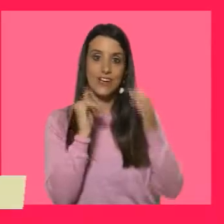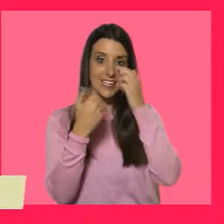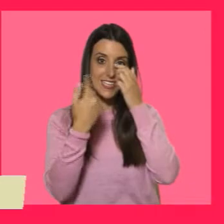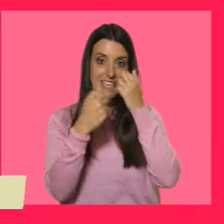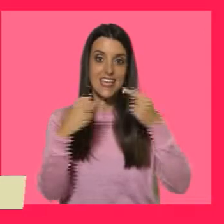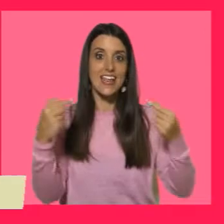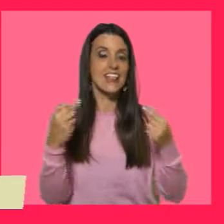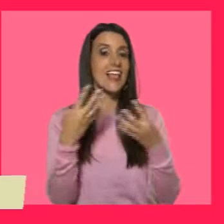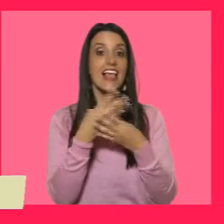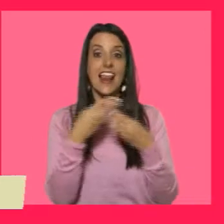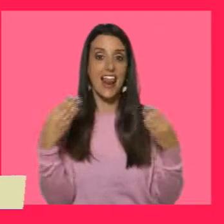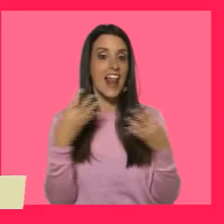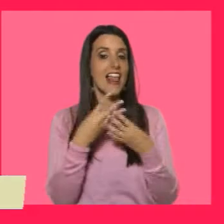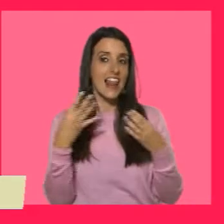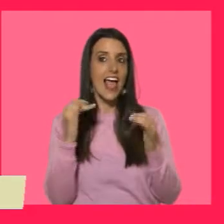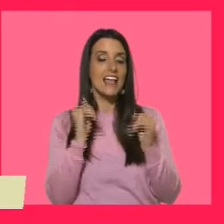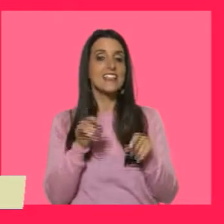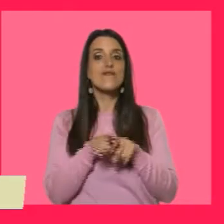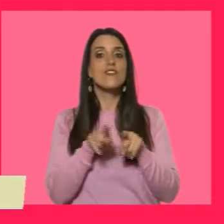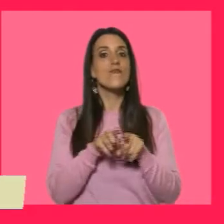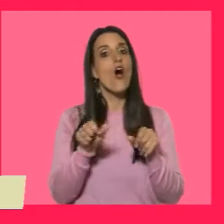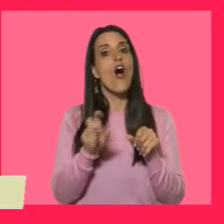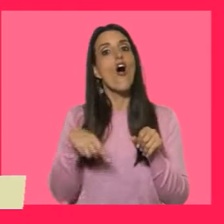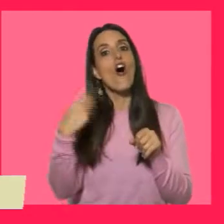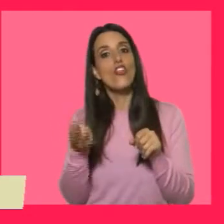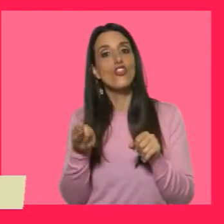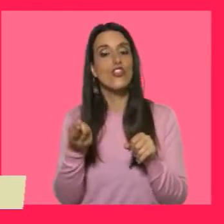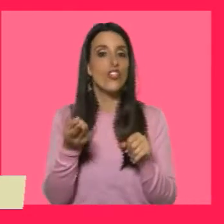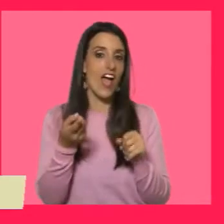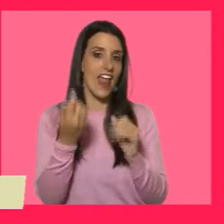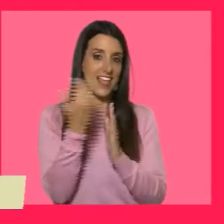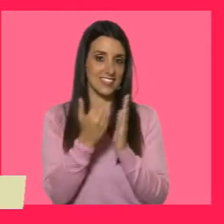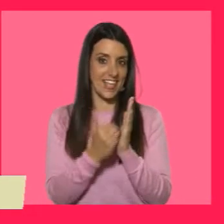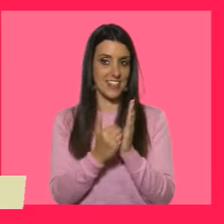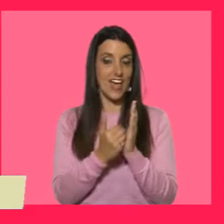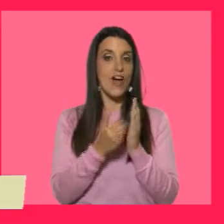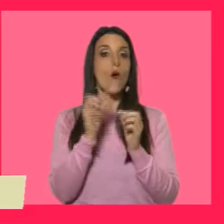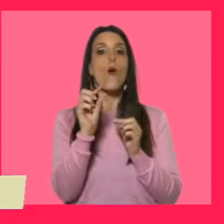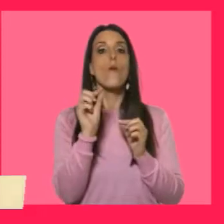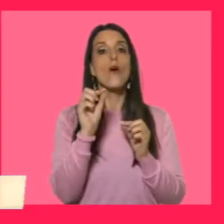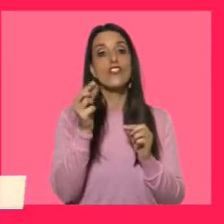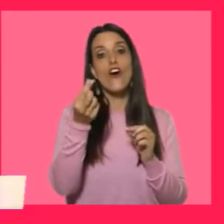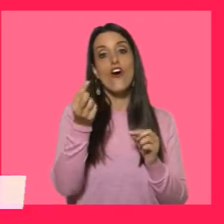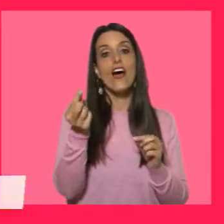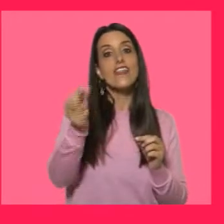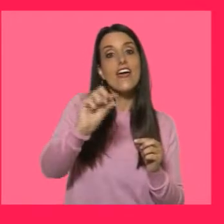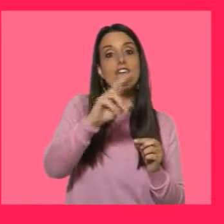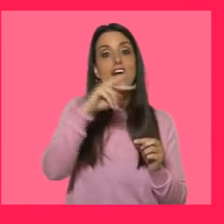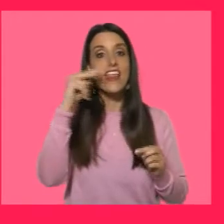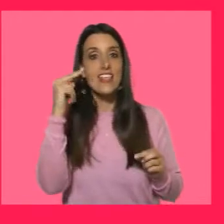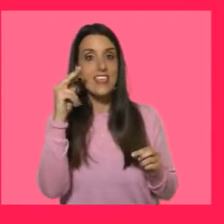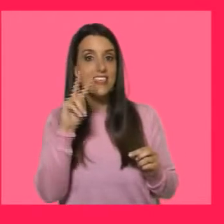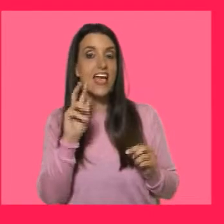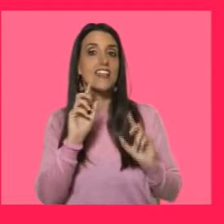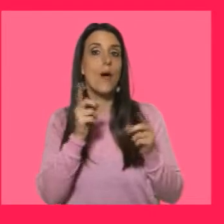que lleva en general esta rosca. En general, comparado cuando hacemos con otro tipo de recetas. Un poquito de vainilla, que